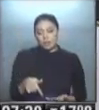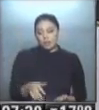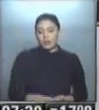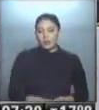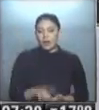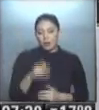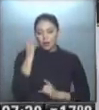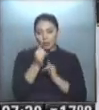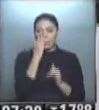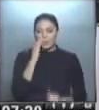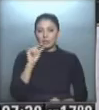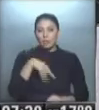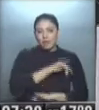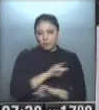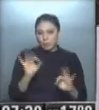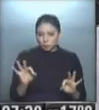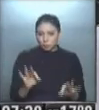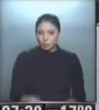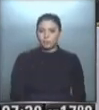que estamos describiendo. En minutos ampliamos.